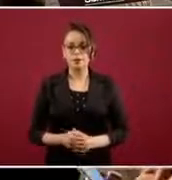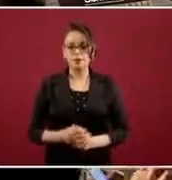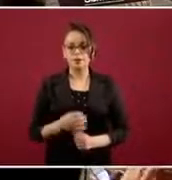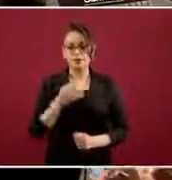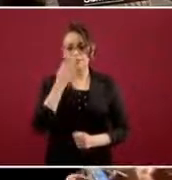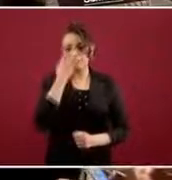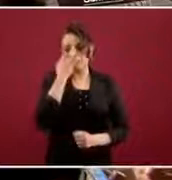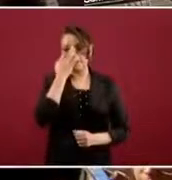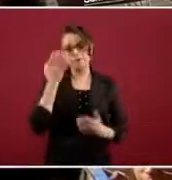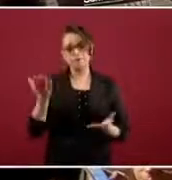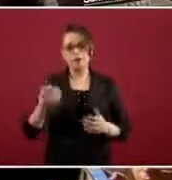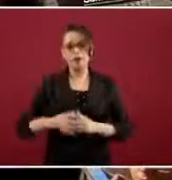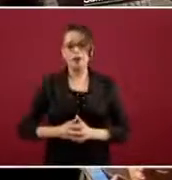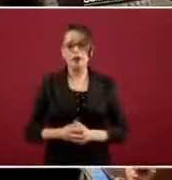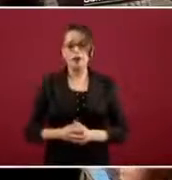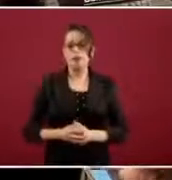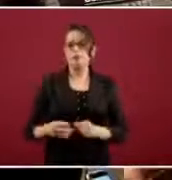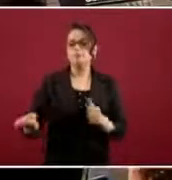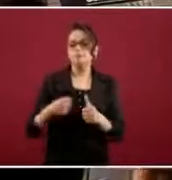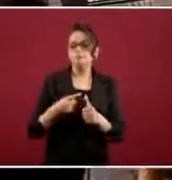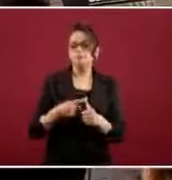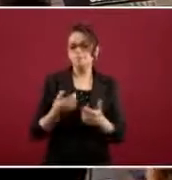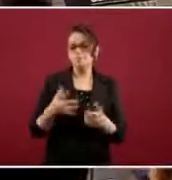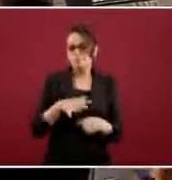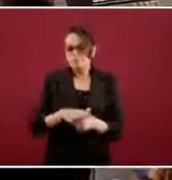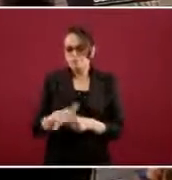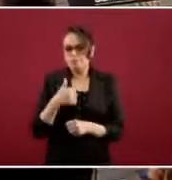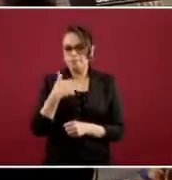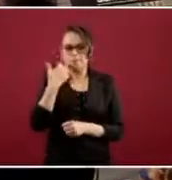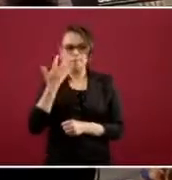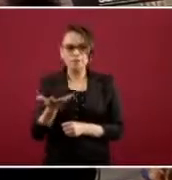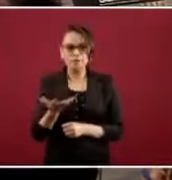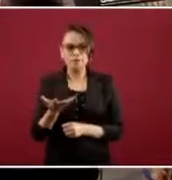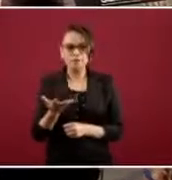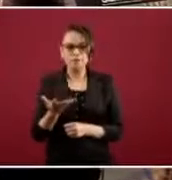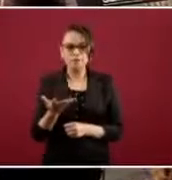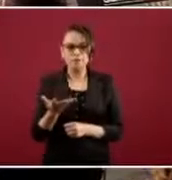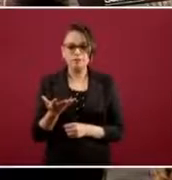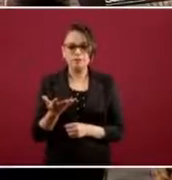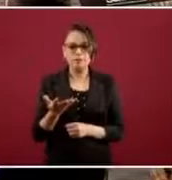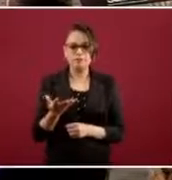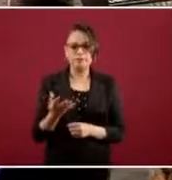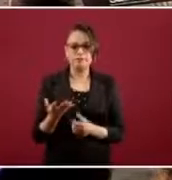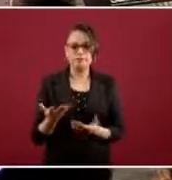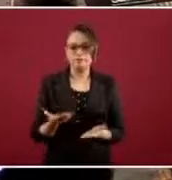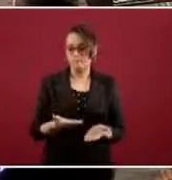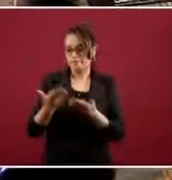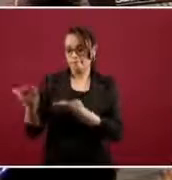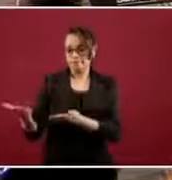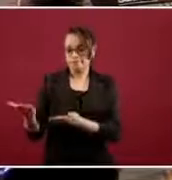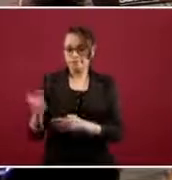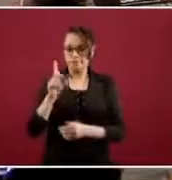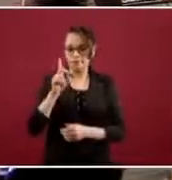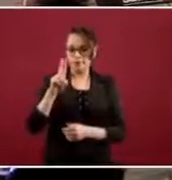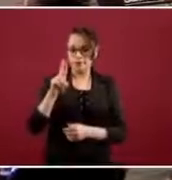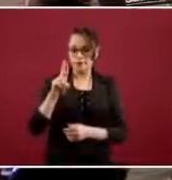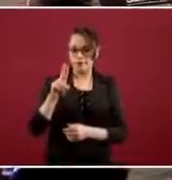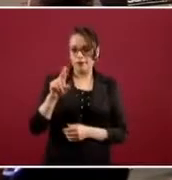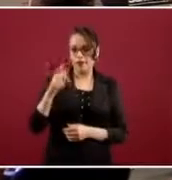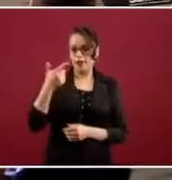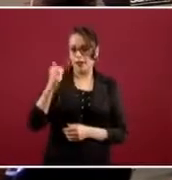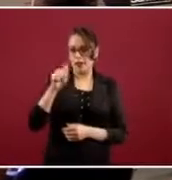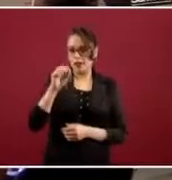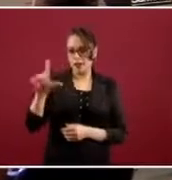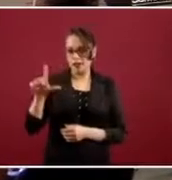Bueno, en primera instancia quiero volver a citar al doctor Hugo López-Gatell cuando hace unos días